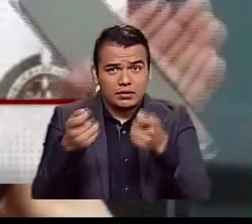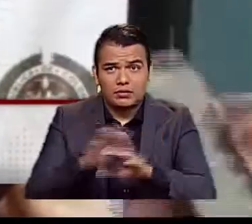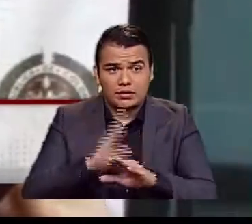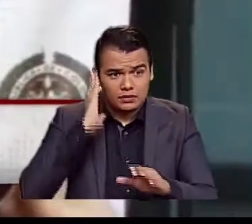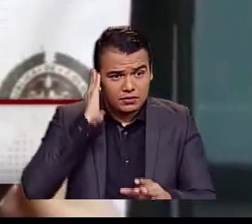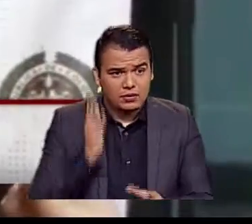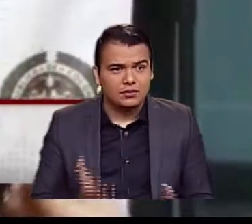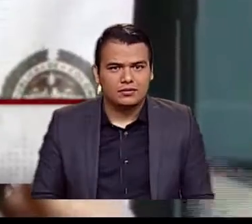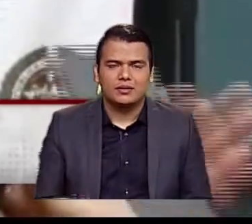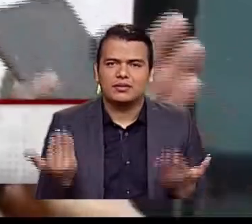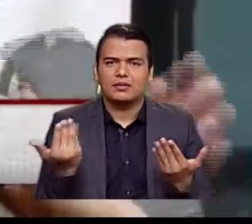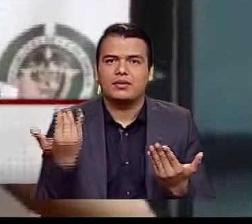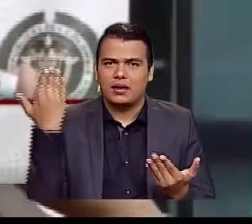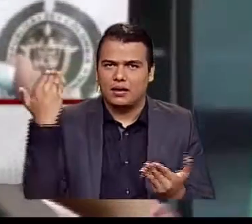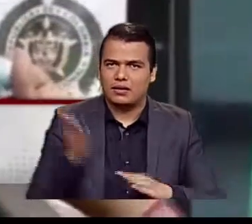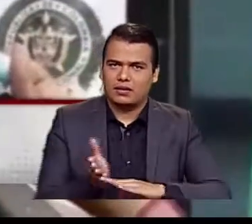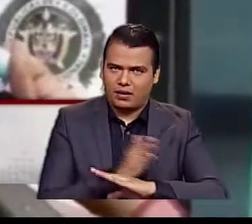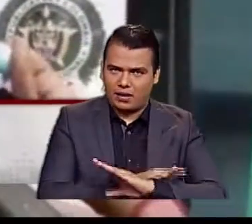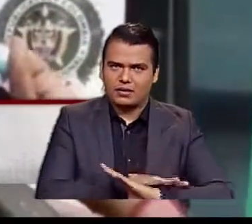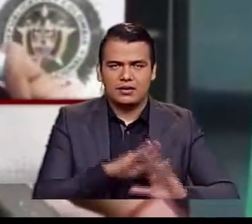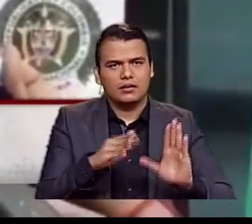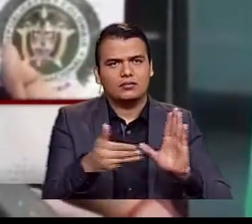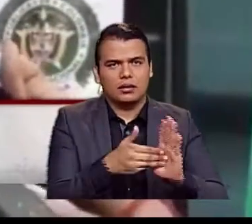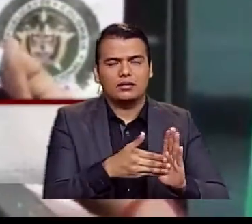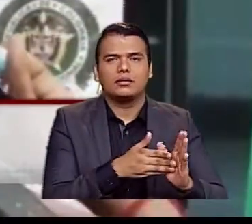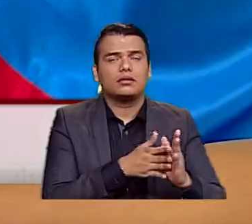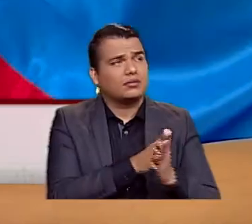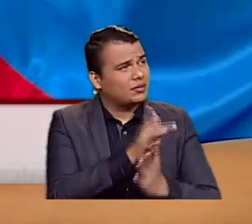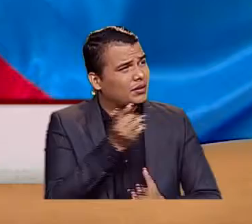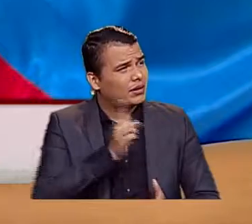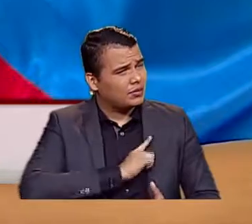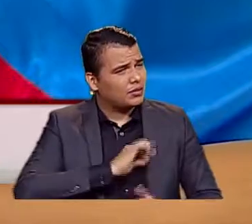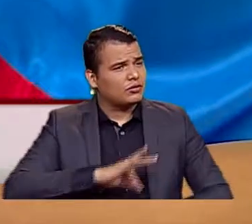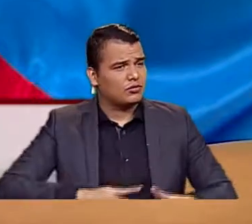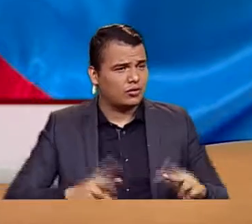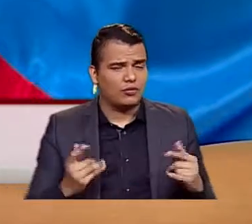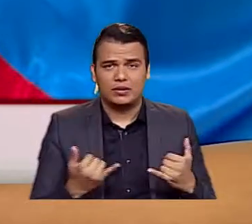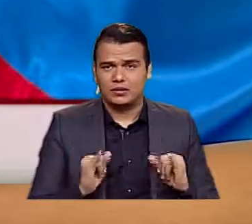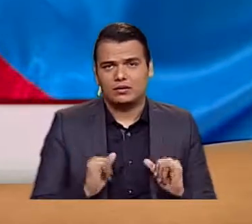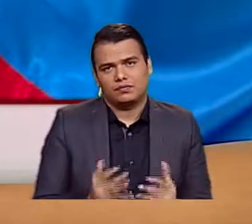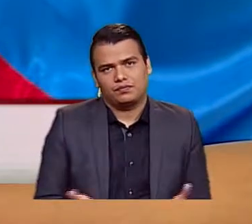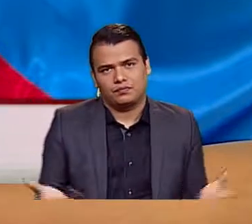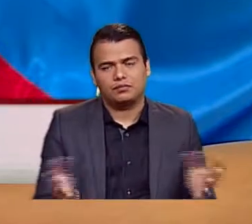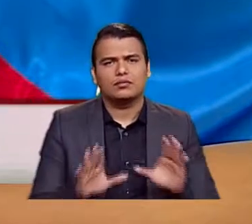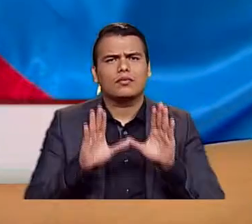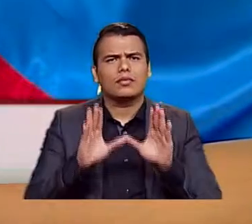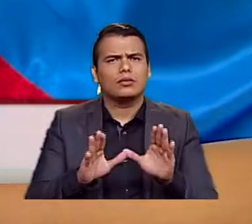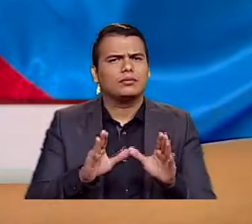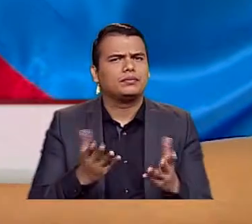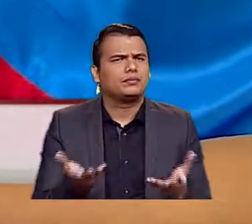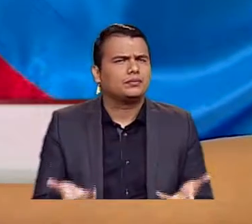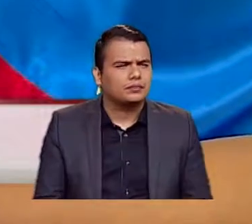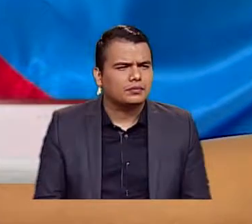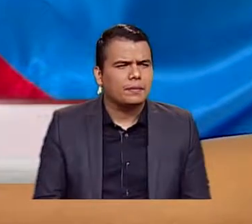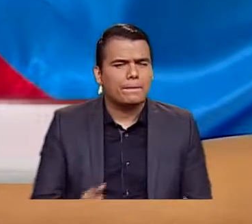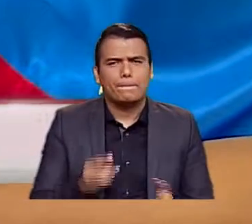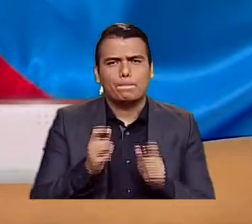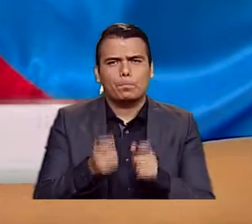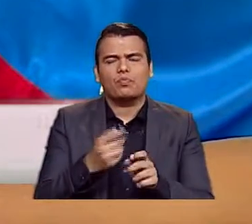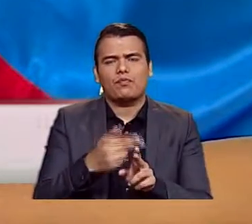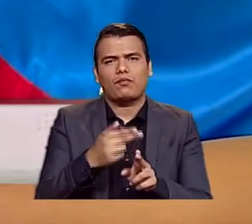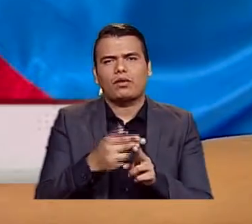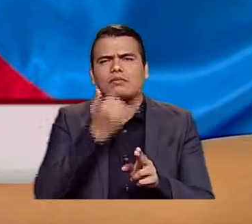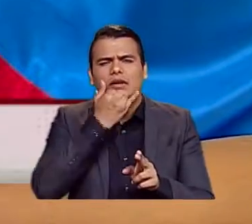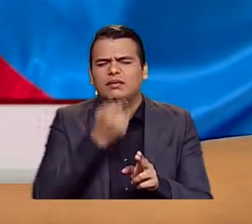a que han denunciado ya que han puesto en conocimiento de las autoridades se denomina el delito de receptación que también es un